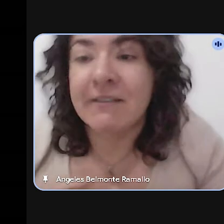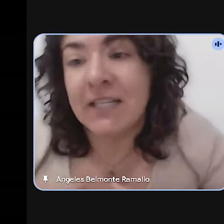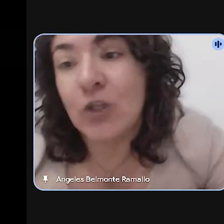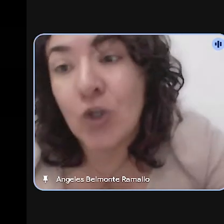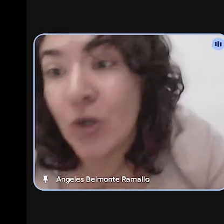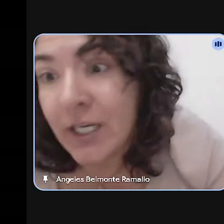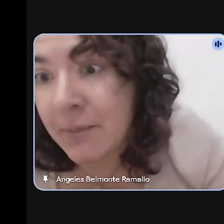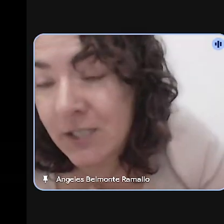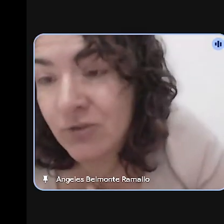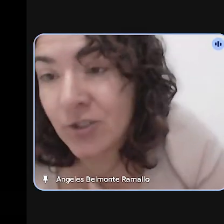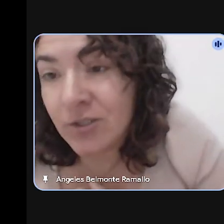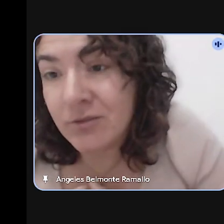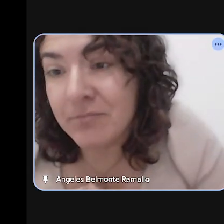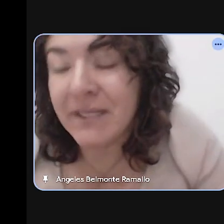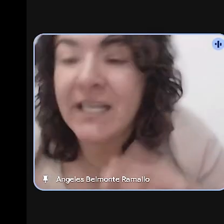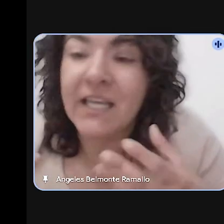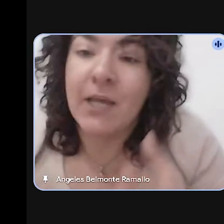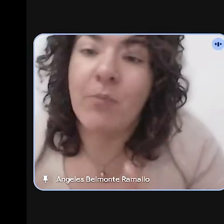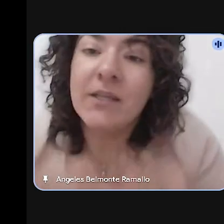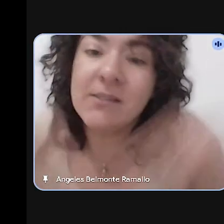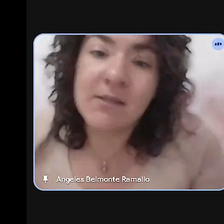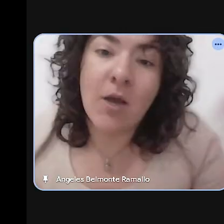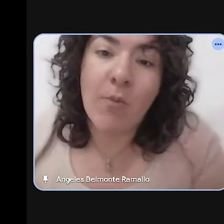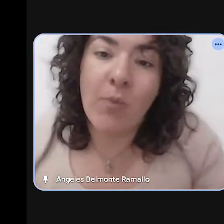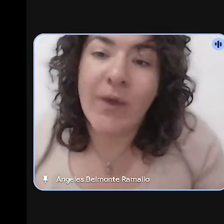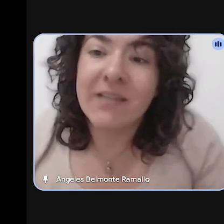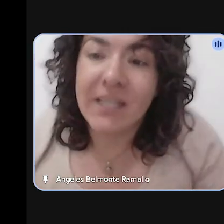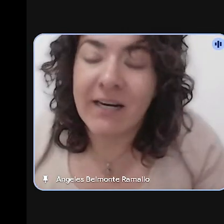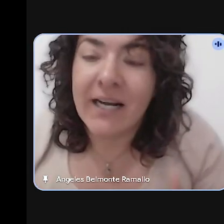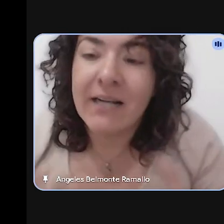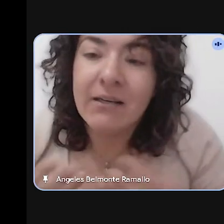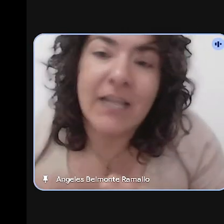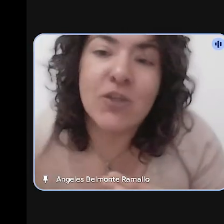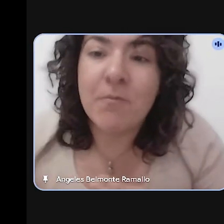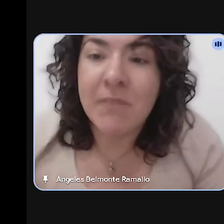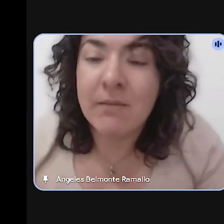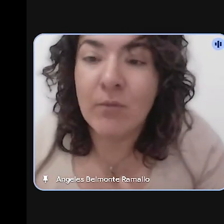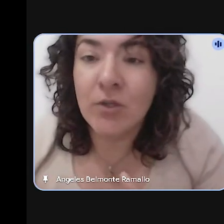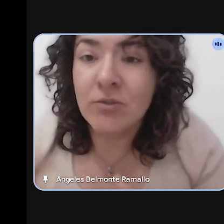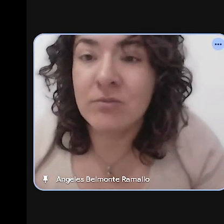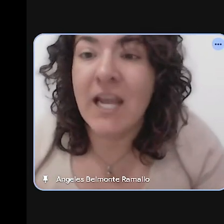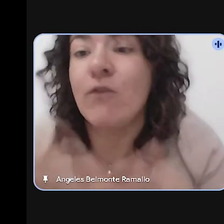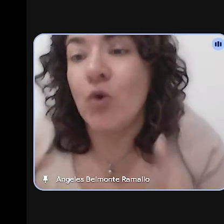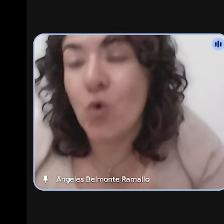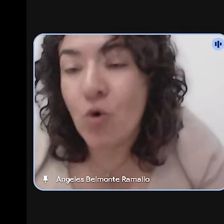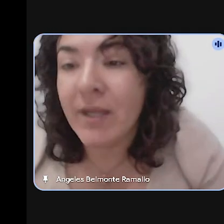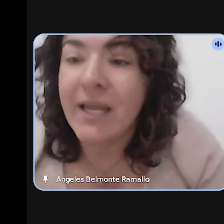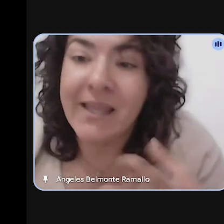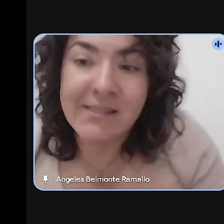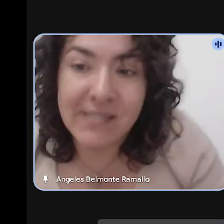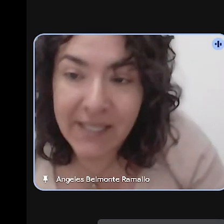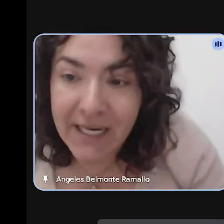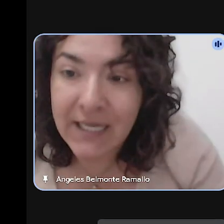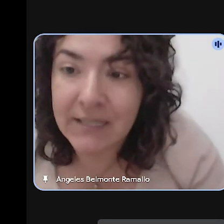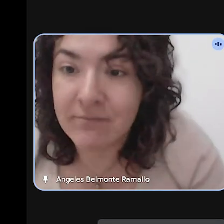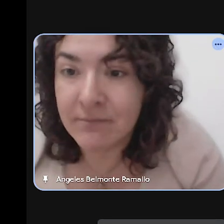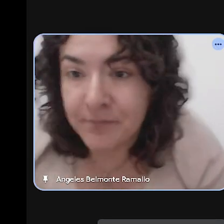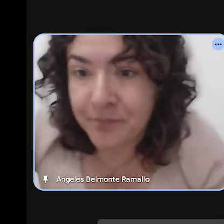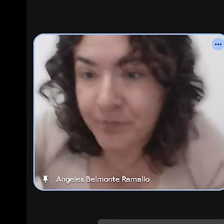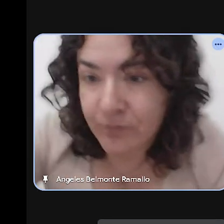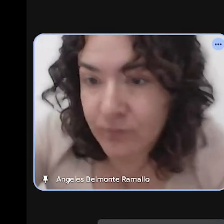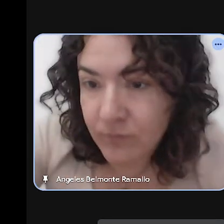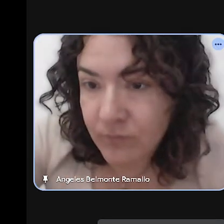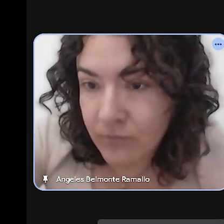Primeramente trabajar con los elementos para que después puedan trabajar ellos mismos el volumen, la densidad.